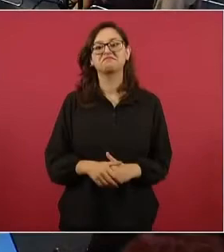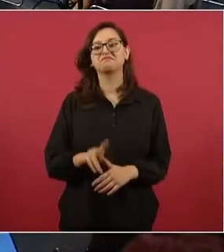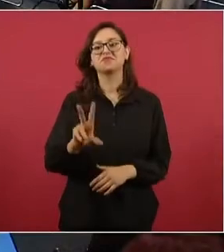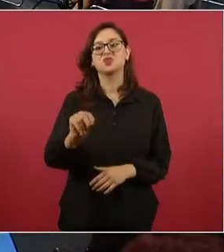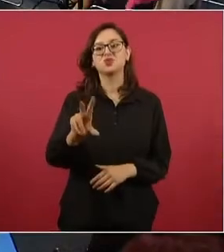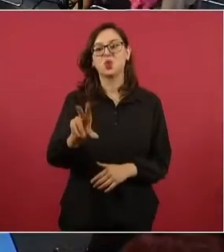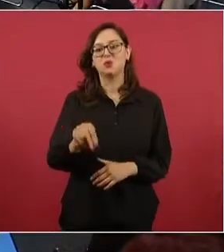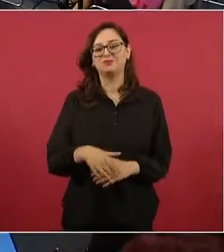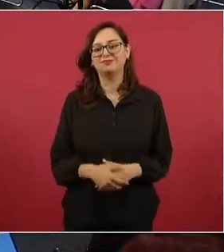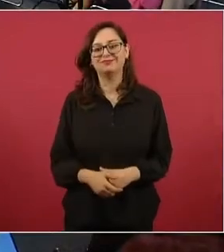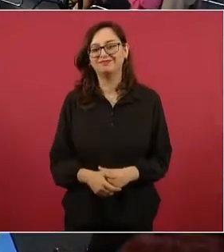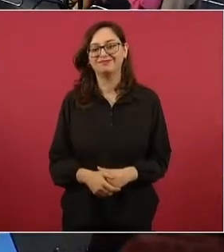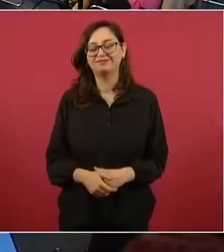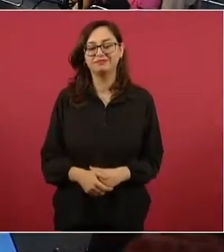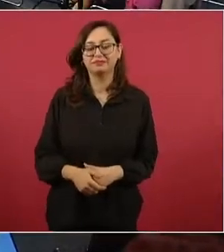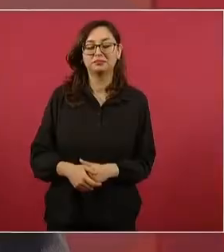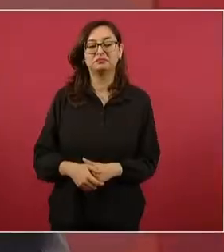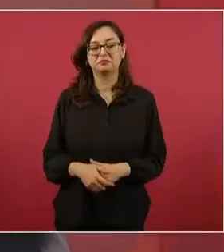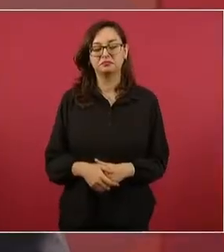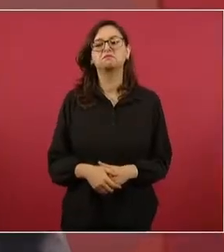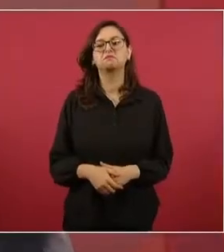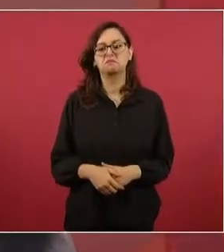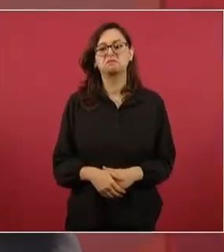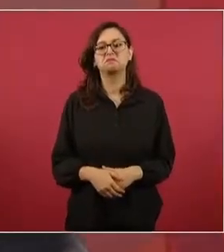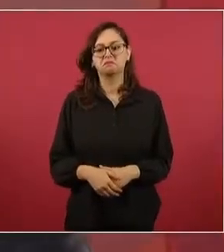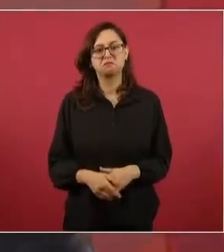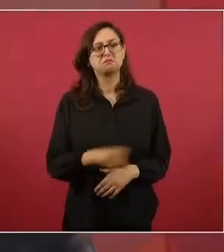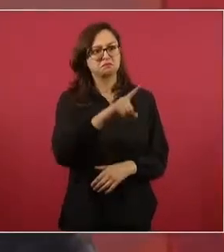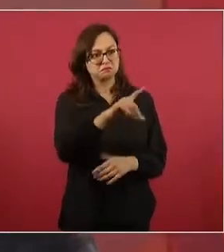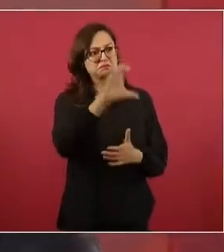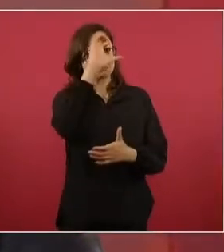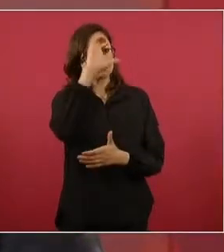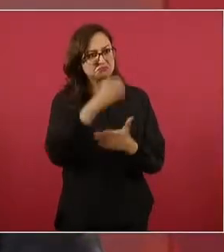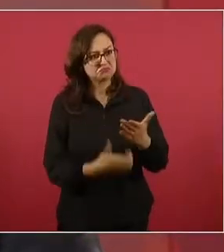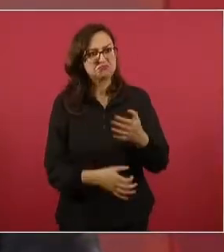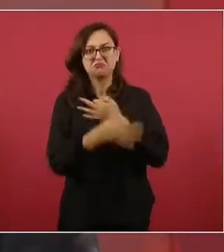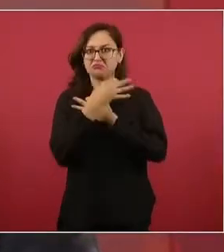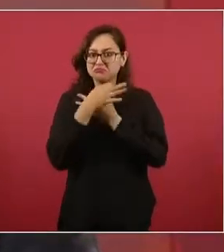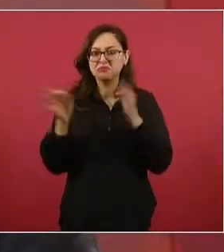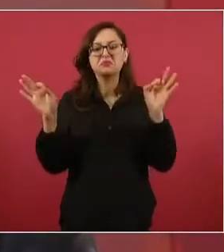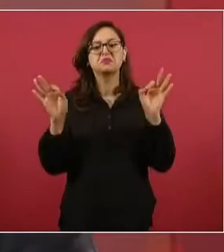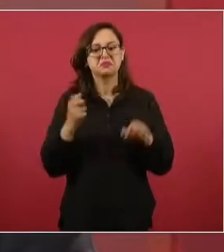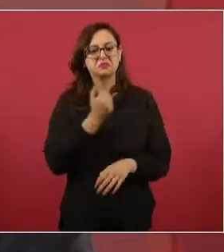Entonces, sí me gustó mucho ese planteamiento.